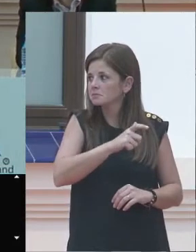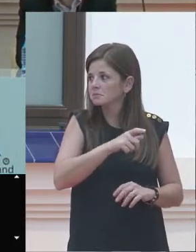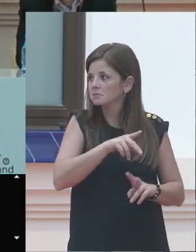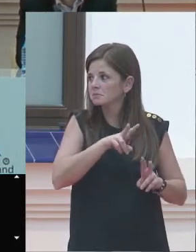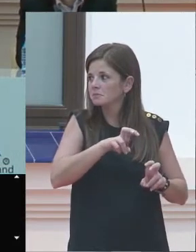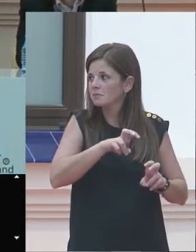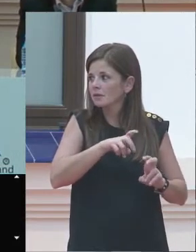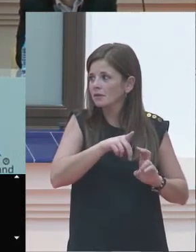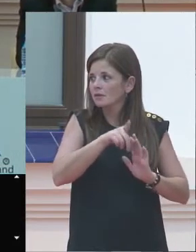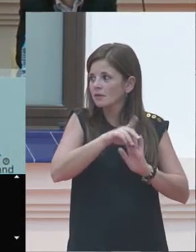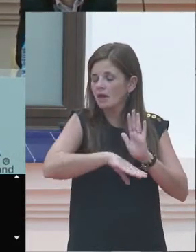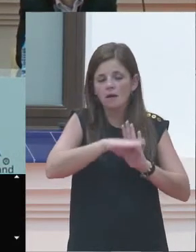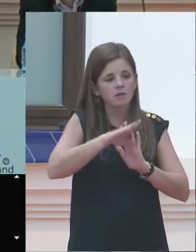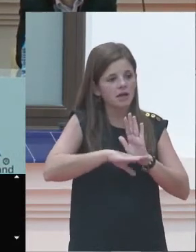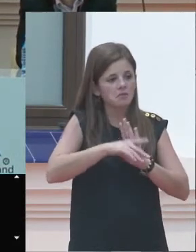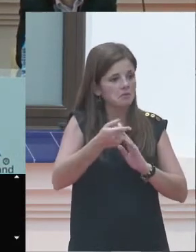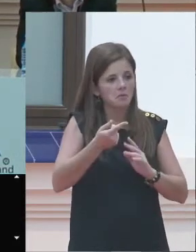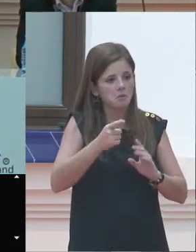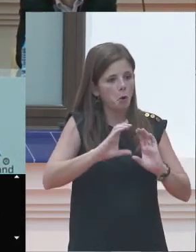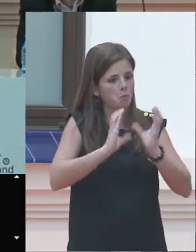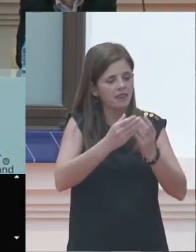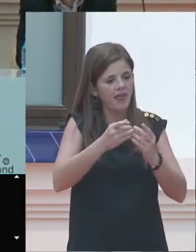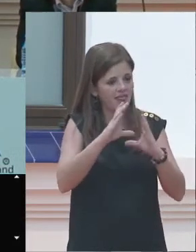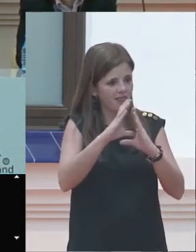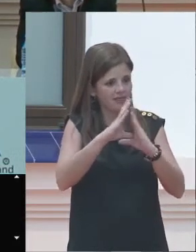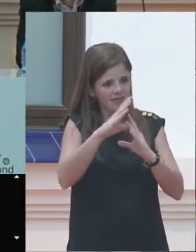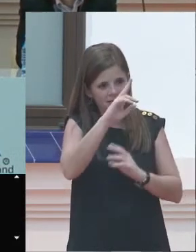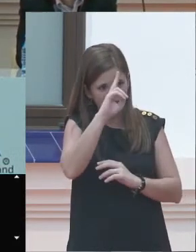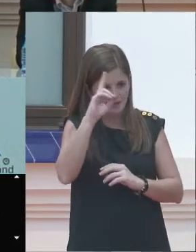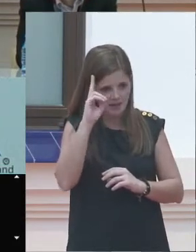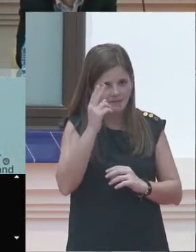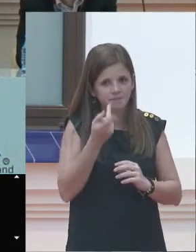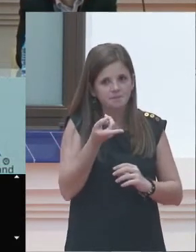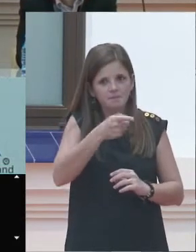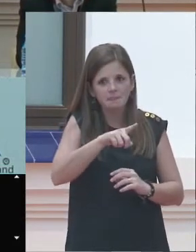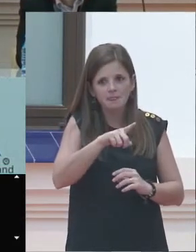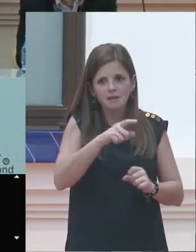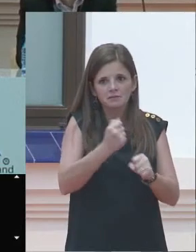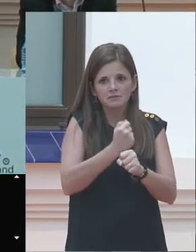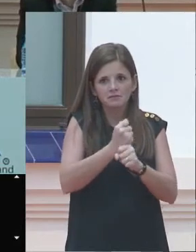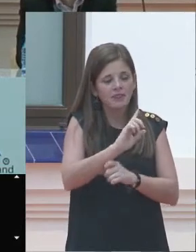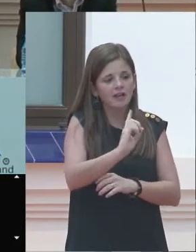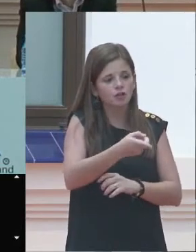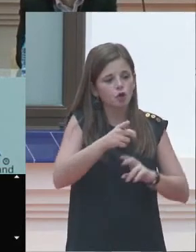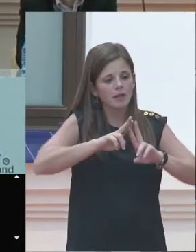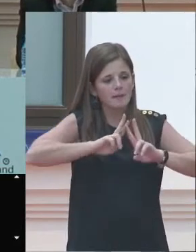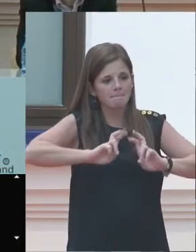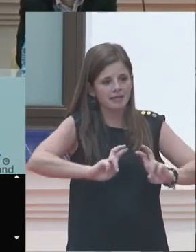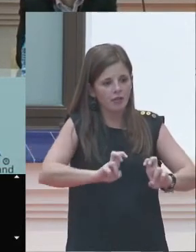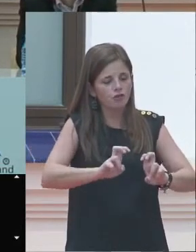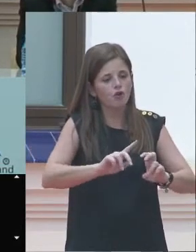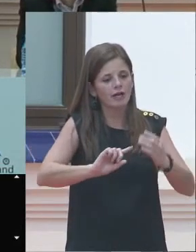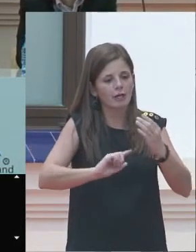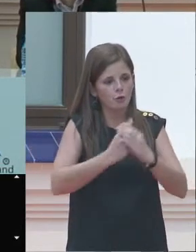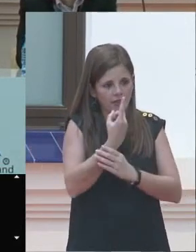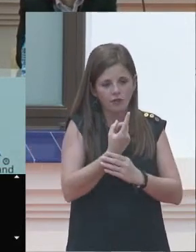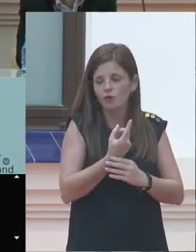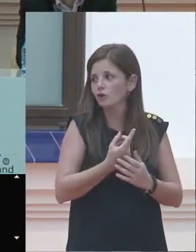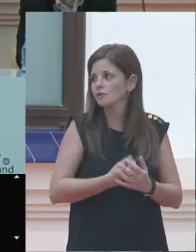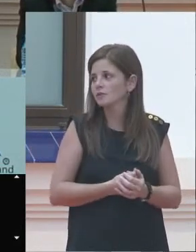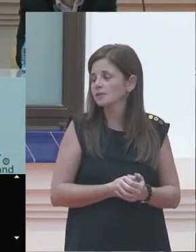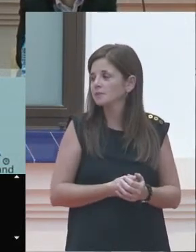Universidad Politécnica de Madrid, ha trabajado en informática militar y de educación sanitaria y es director de investigación e innovación en Atos desde el